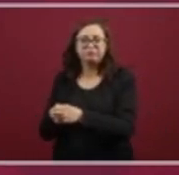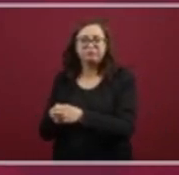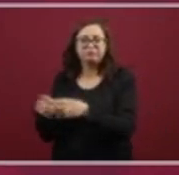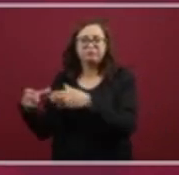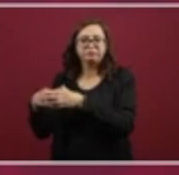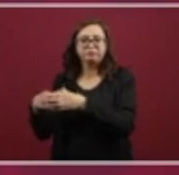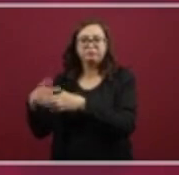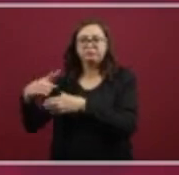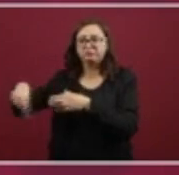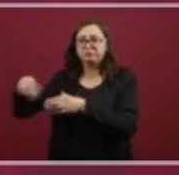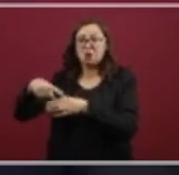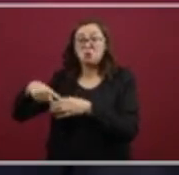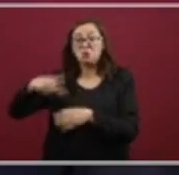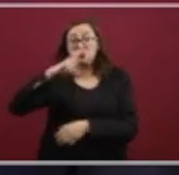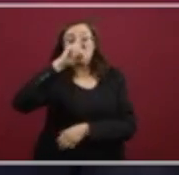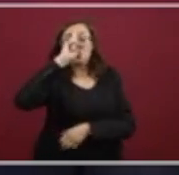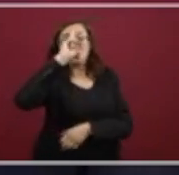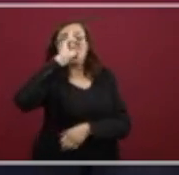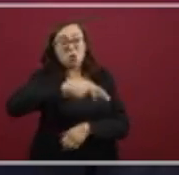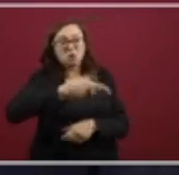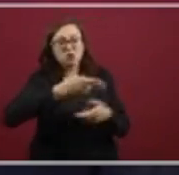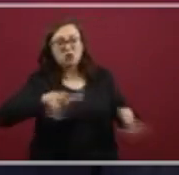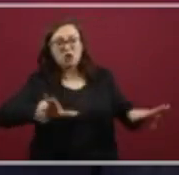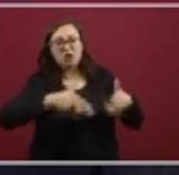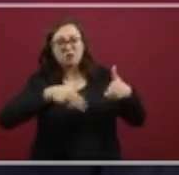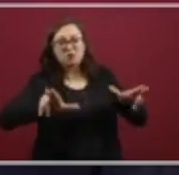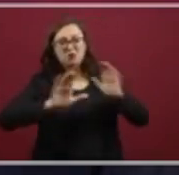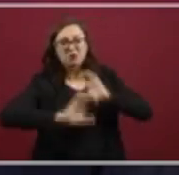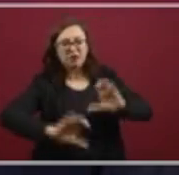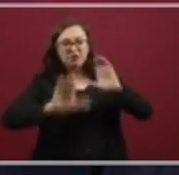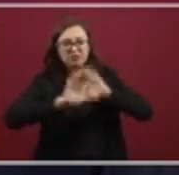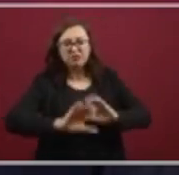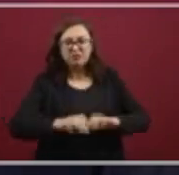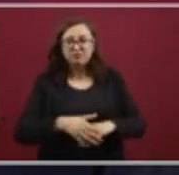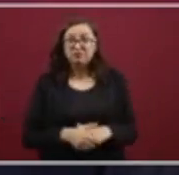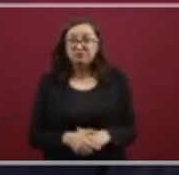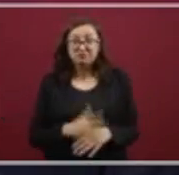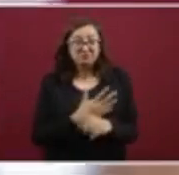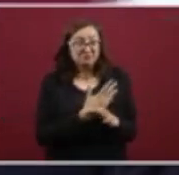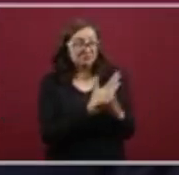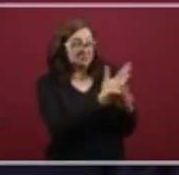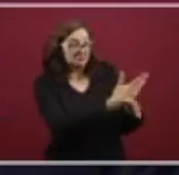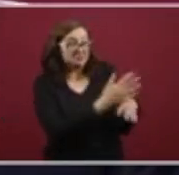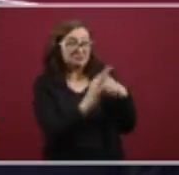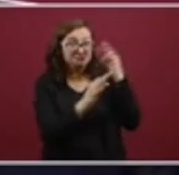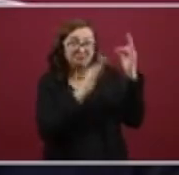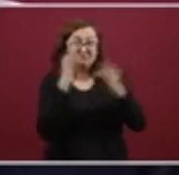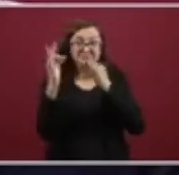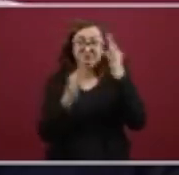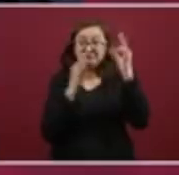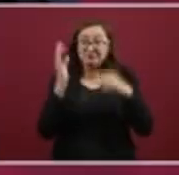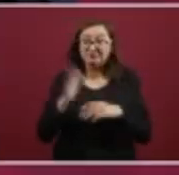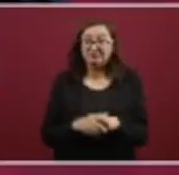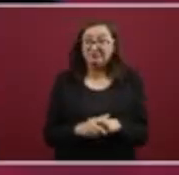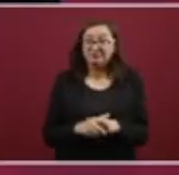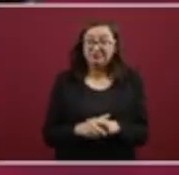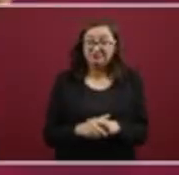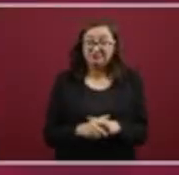me impedía cantar el himno nacional. Y uno de esos periodistas